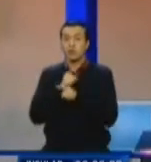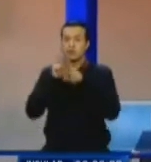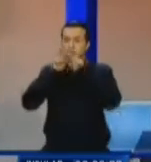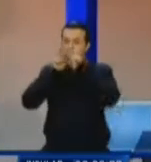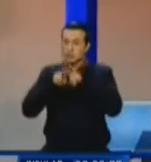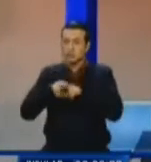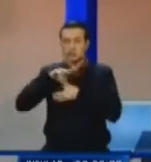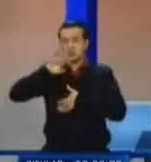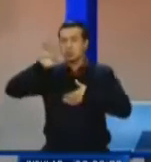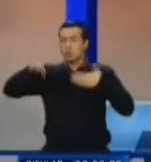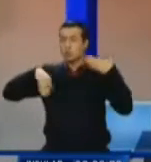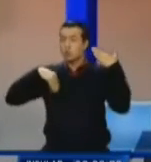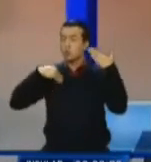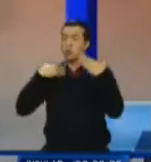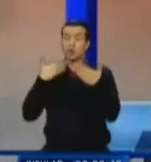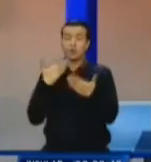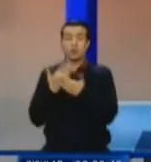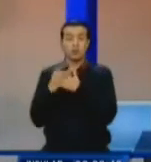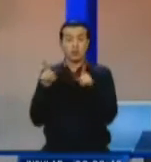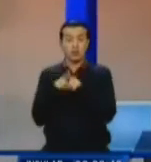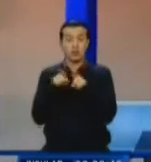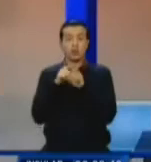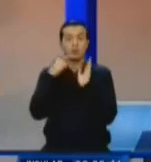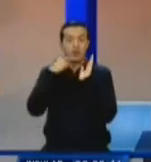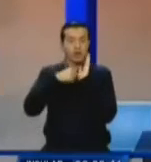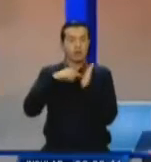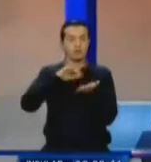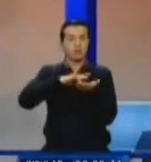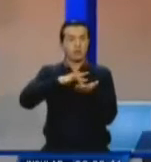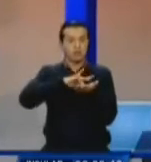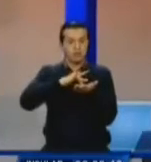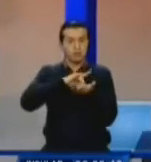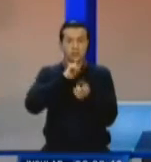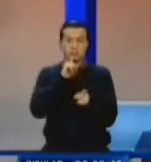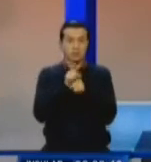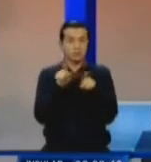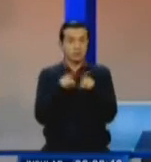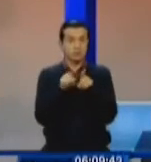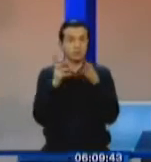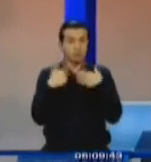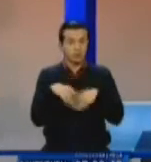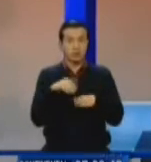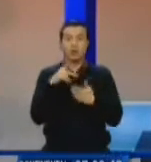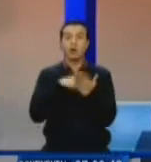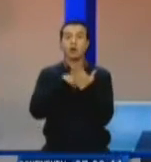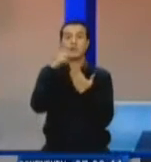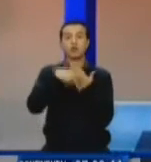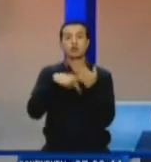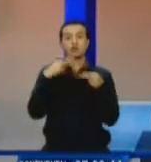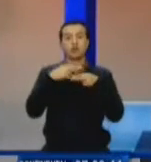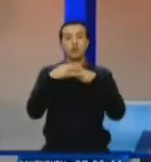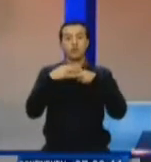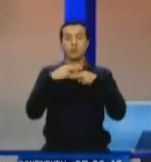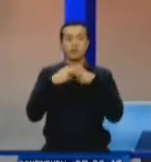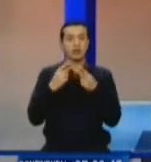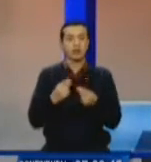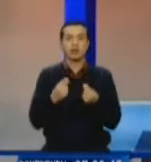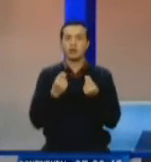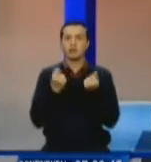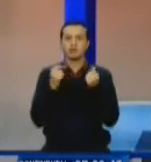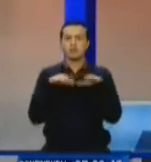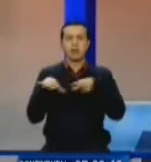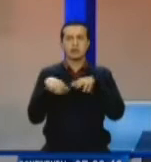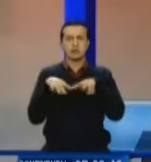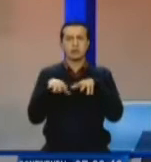todos los mercados así como hemos hecho en el caso de las farmacéuticas que tenemos un aplicativo que se llama acción de respuesta inmediato se